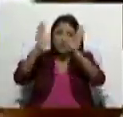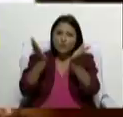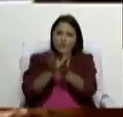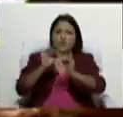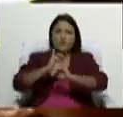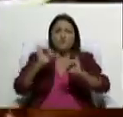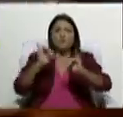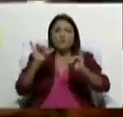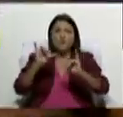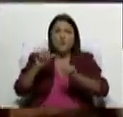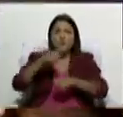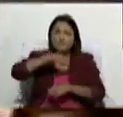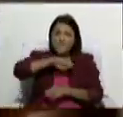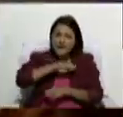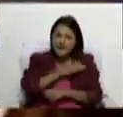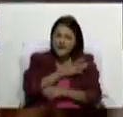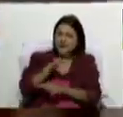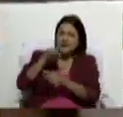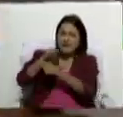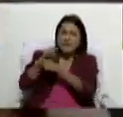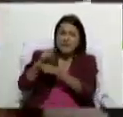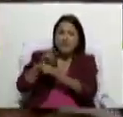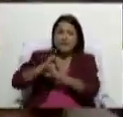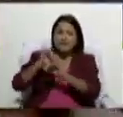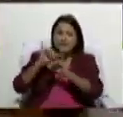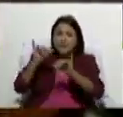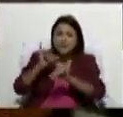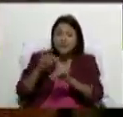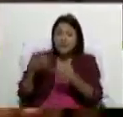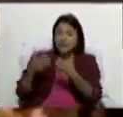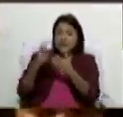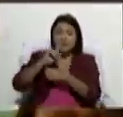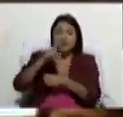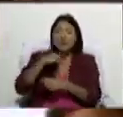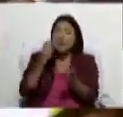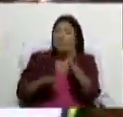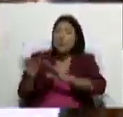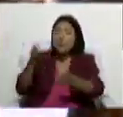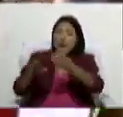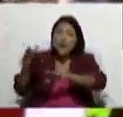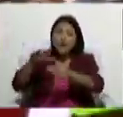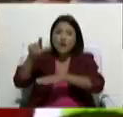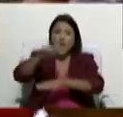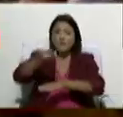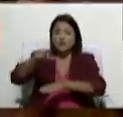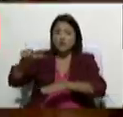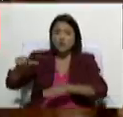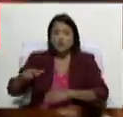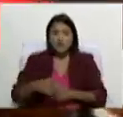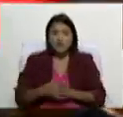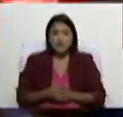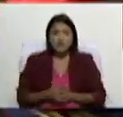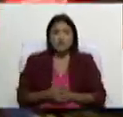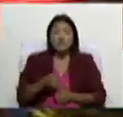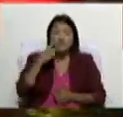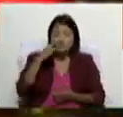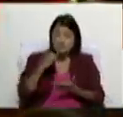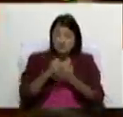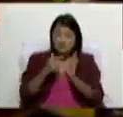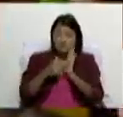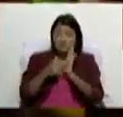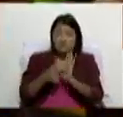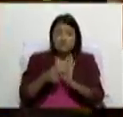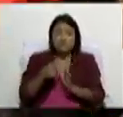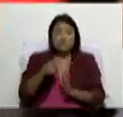pueblo palestino. No es una guerra, es un genocidio lo que está pasando con este pueblo. Viene Israel y con sus